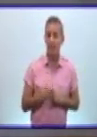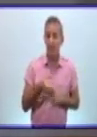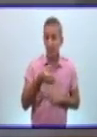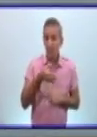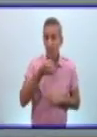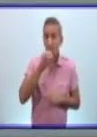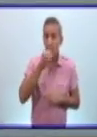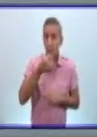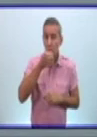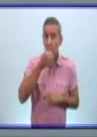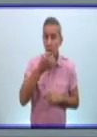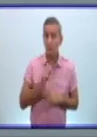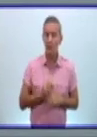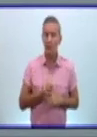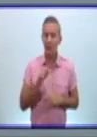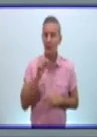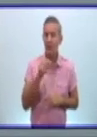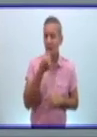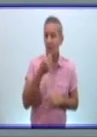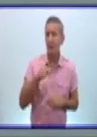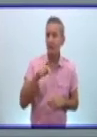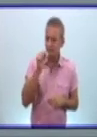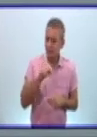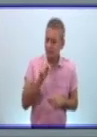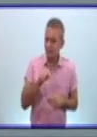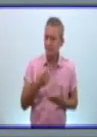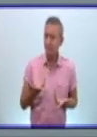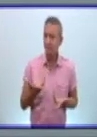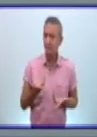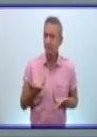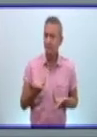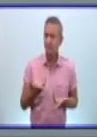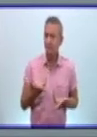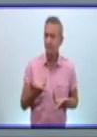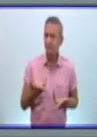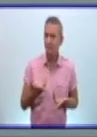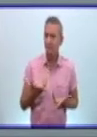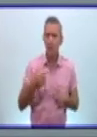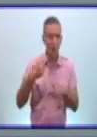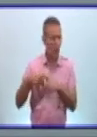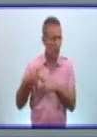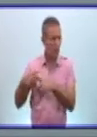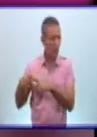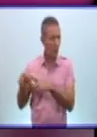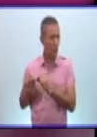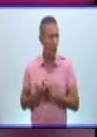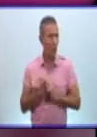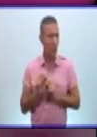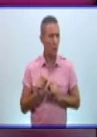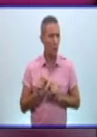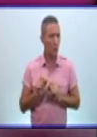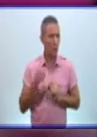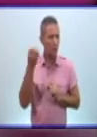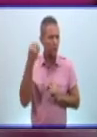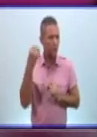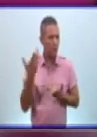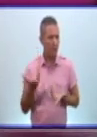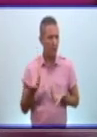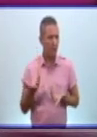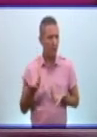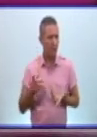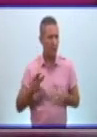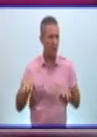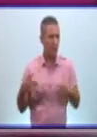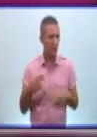de que la sal sigue ahí. ¿Sabes si esto sucede también con otros materiales? ¿Sabes cómo se llama este